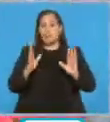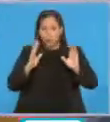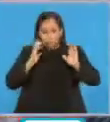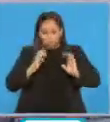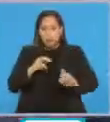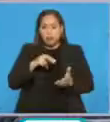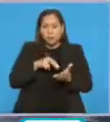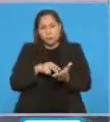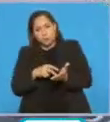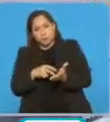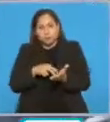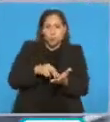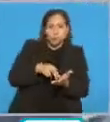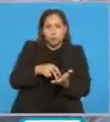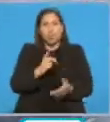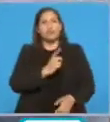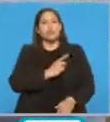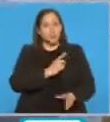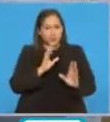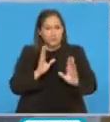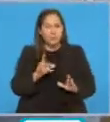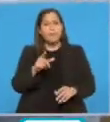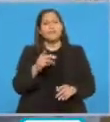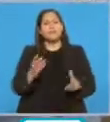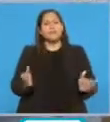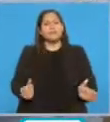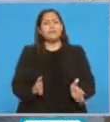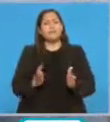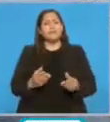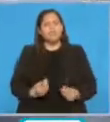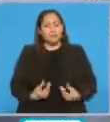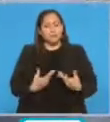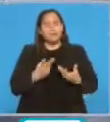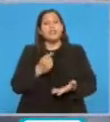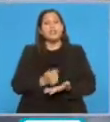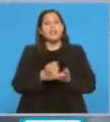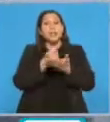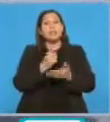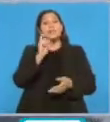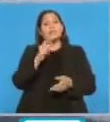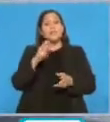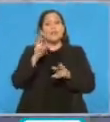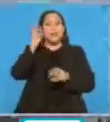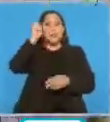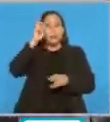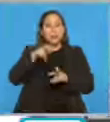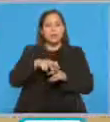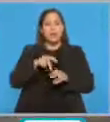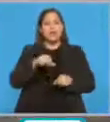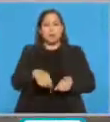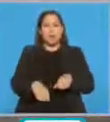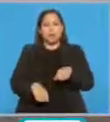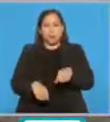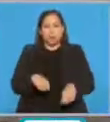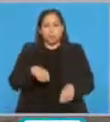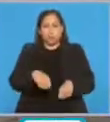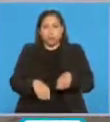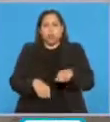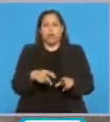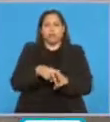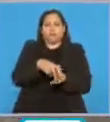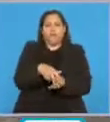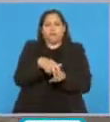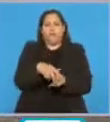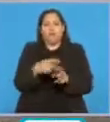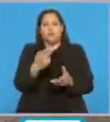en el piso y obviamente recibe la estimulación a través de los pasos del caballo. Y oiga, ¿cómo fue que se le ocurrió